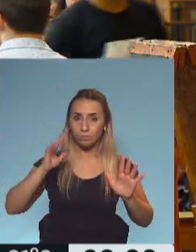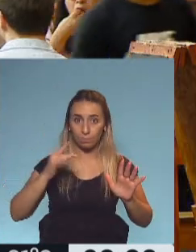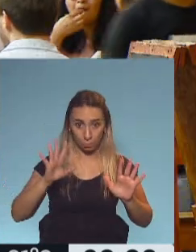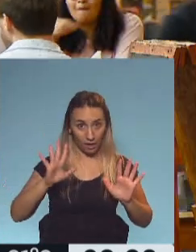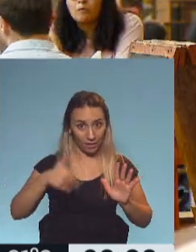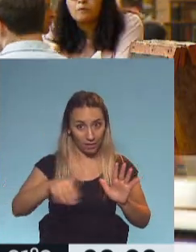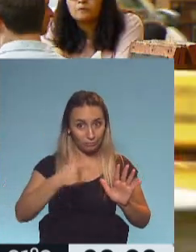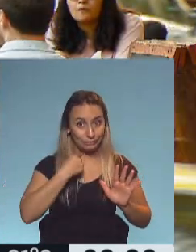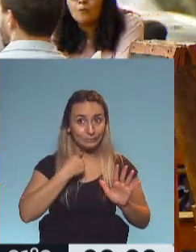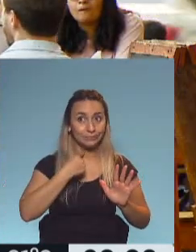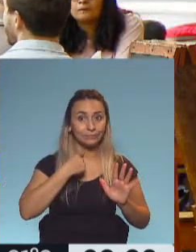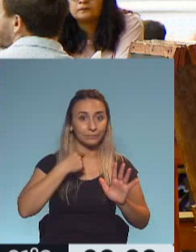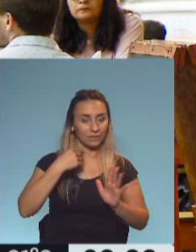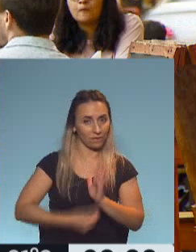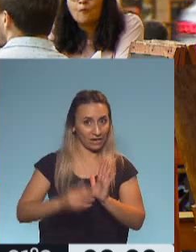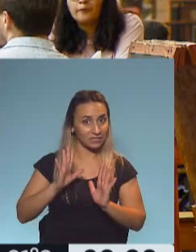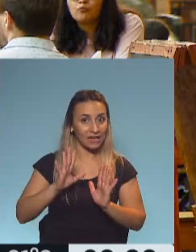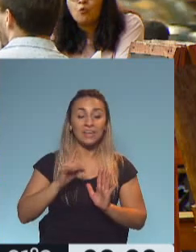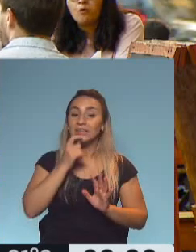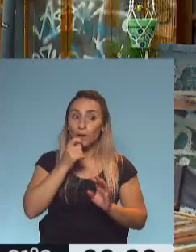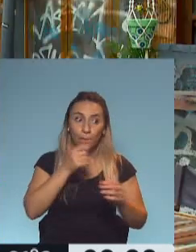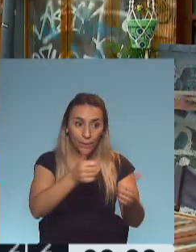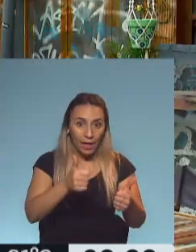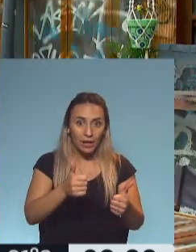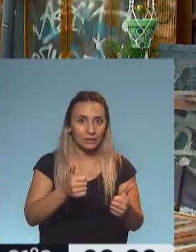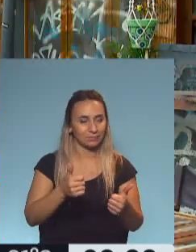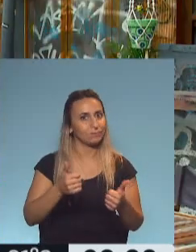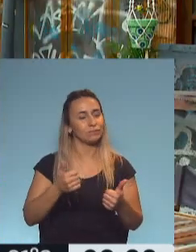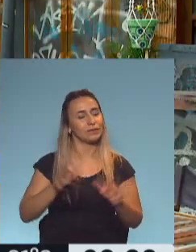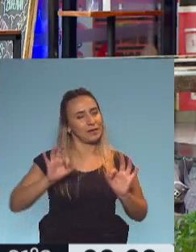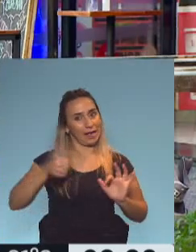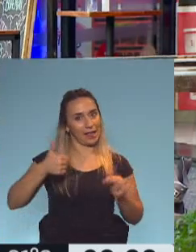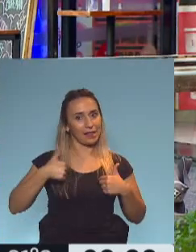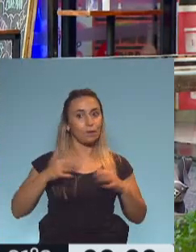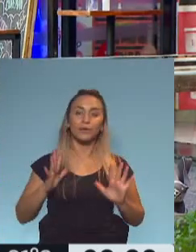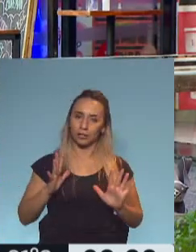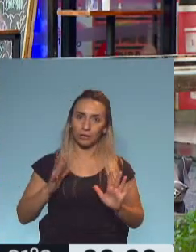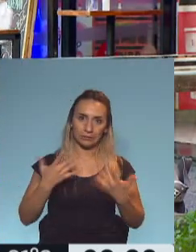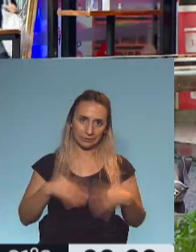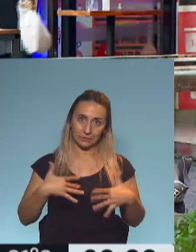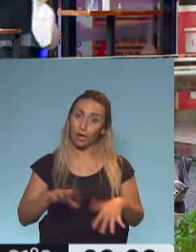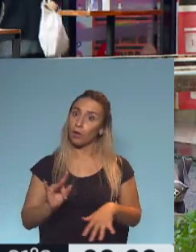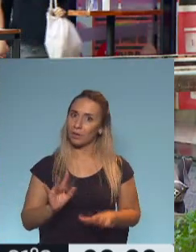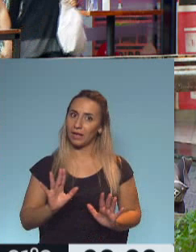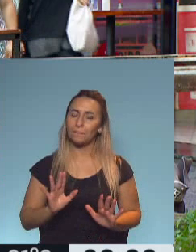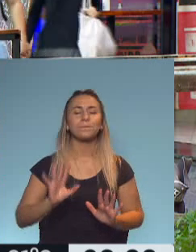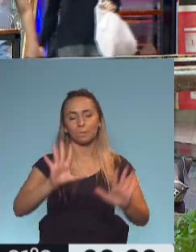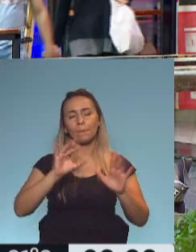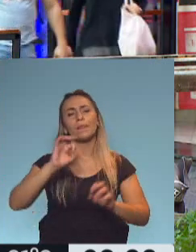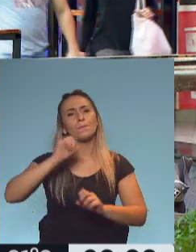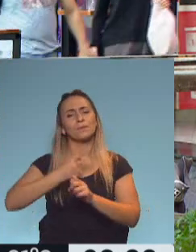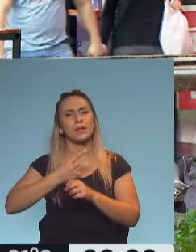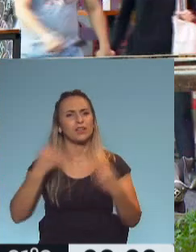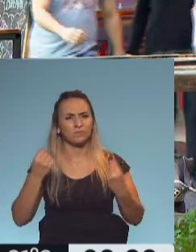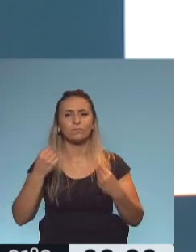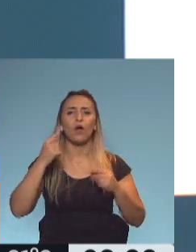político lo llevas vos solo, pero tuvimos una jornada que fue primero un revoleo de números,